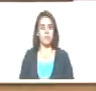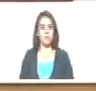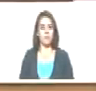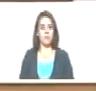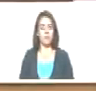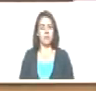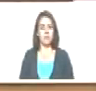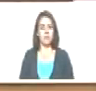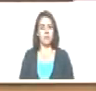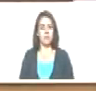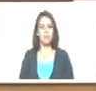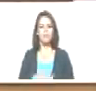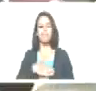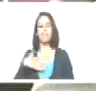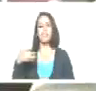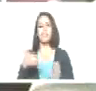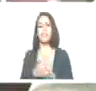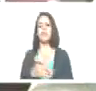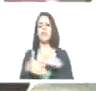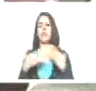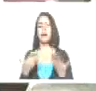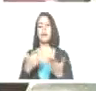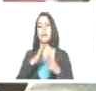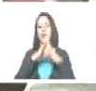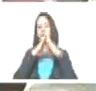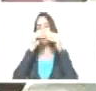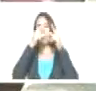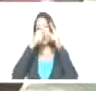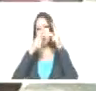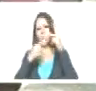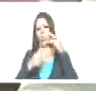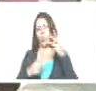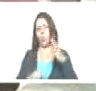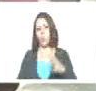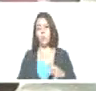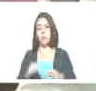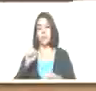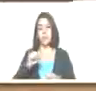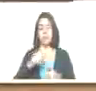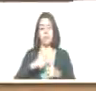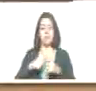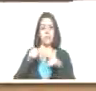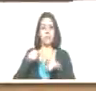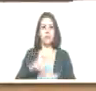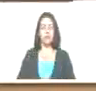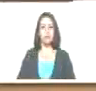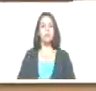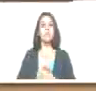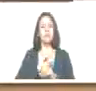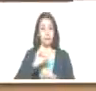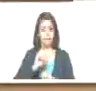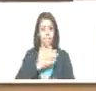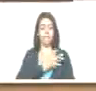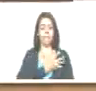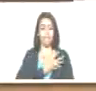¿Qué quiero decir con esto? Que claro que hay dolor. Claro que hay tristeza por la